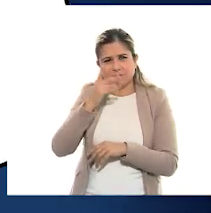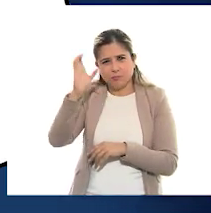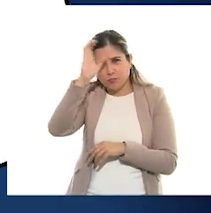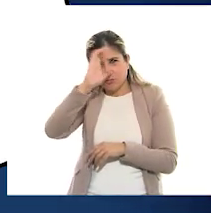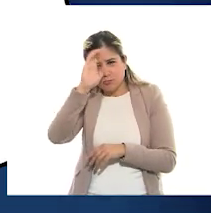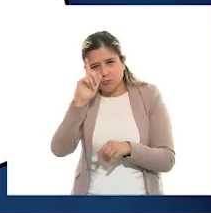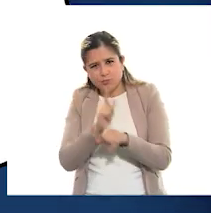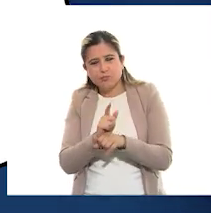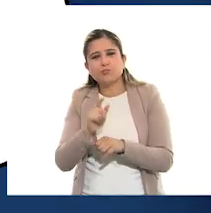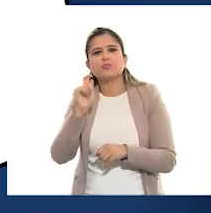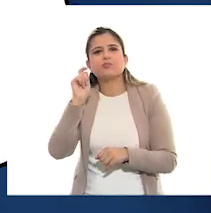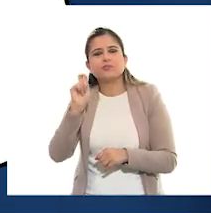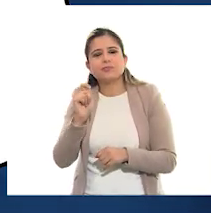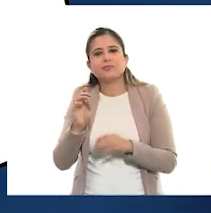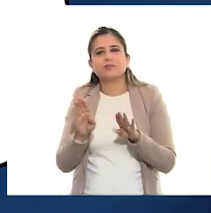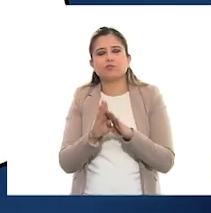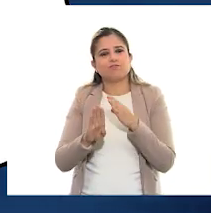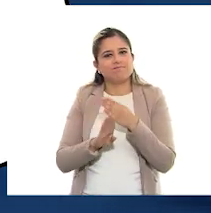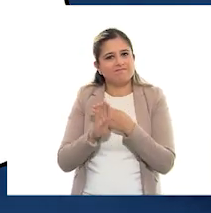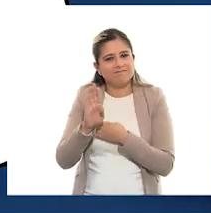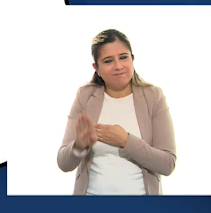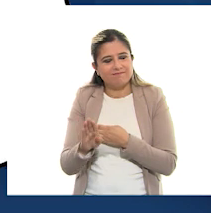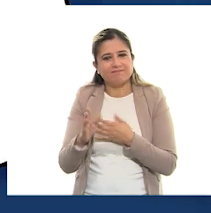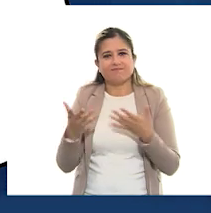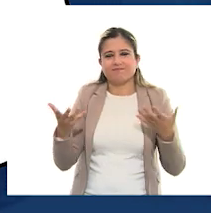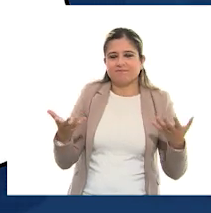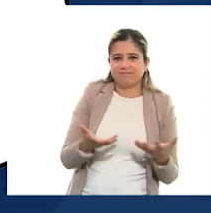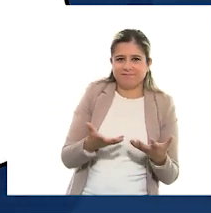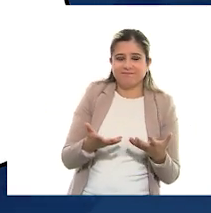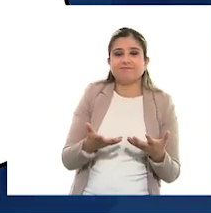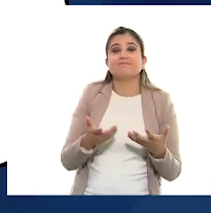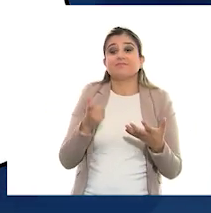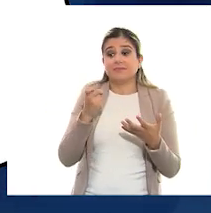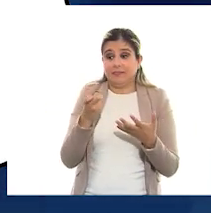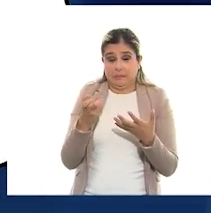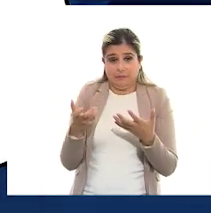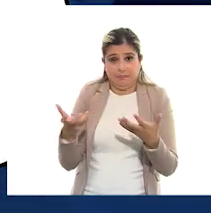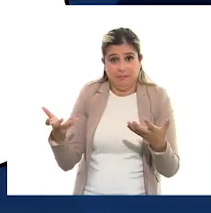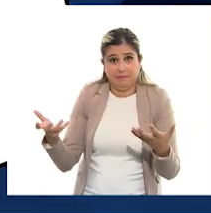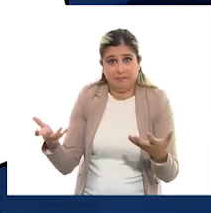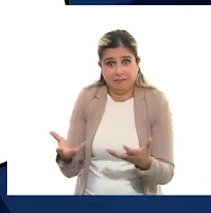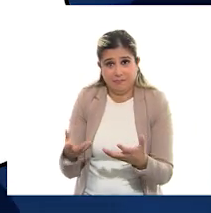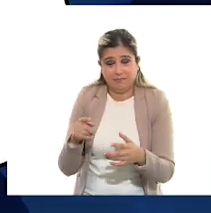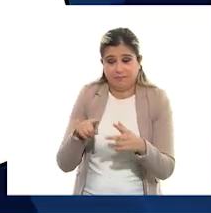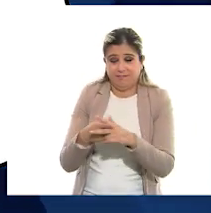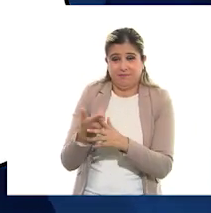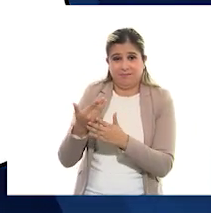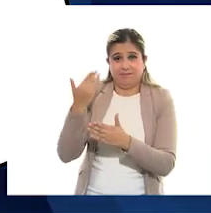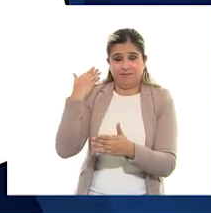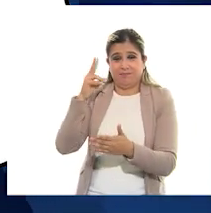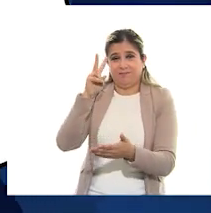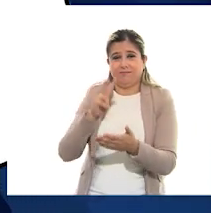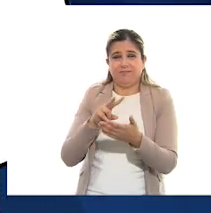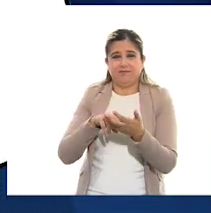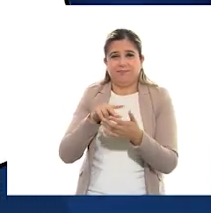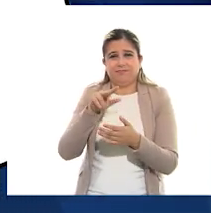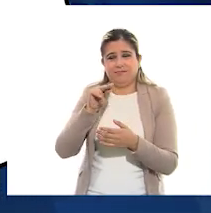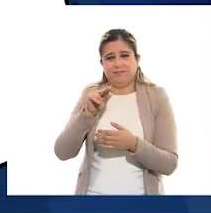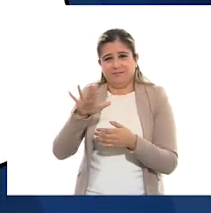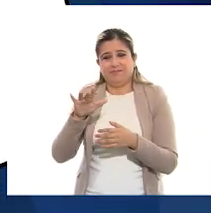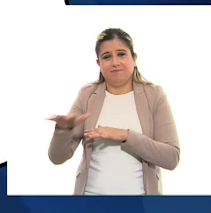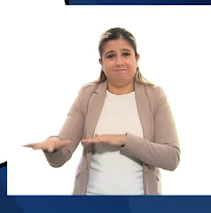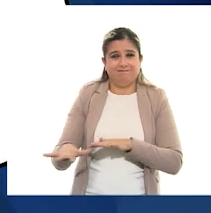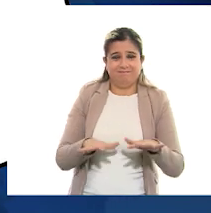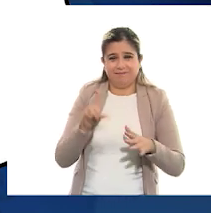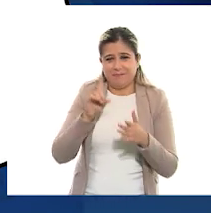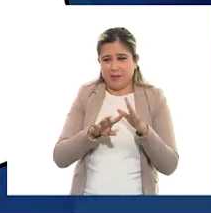se refiere a la de prevención y reacción. Y es un hecho porque a partir del sismo de 1985 se ha trabajado